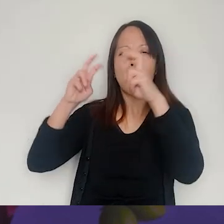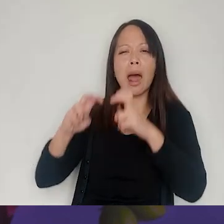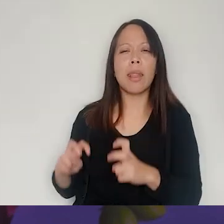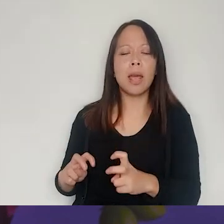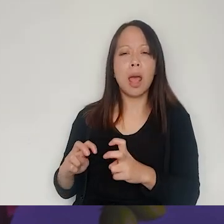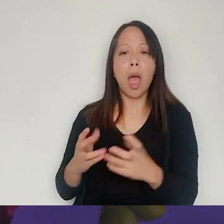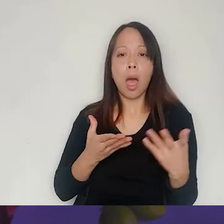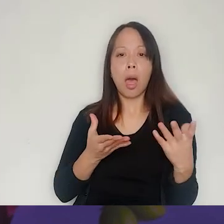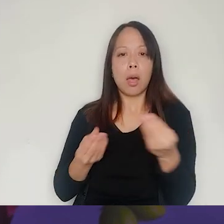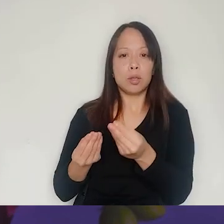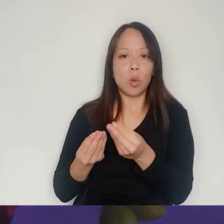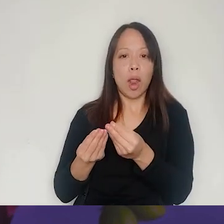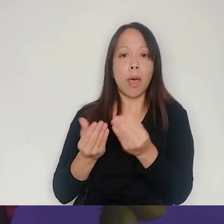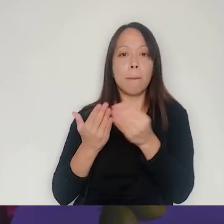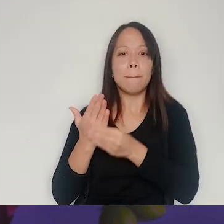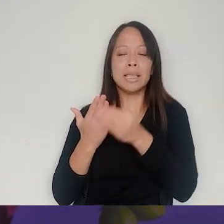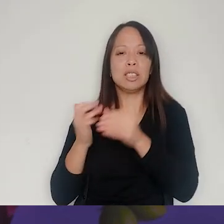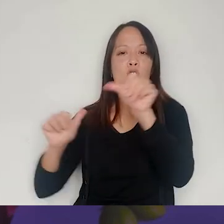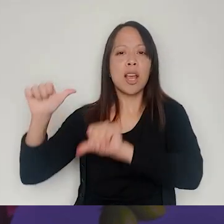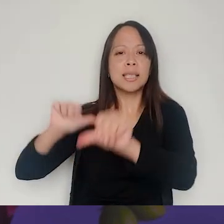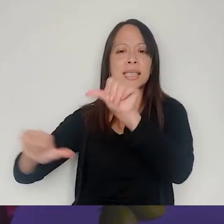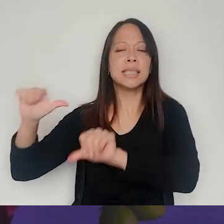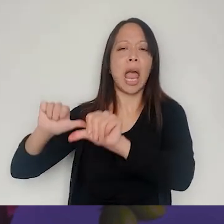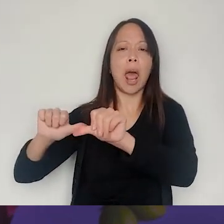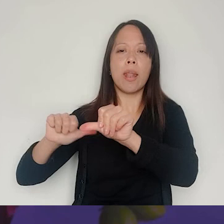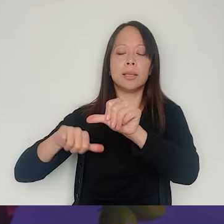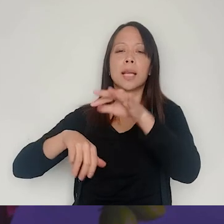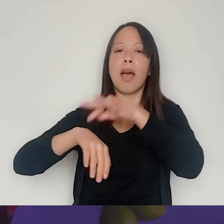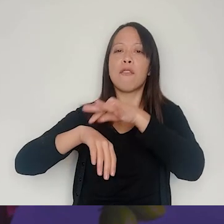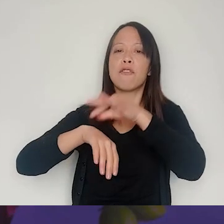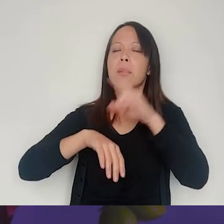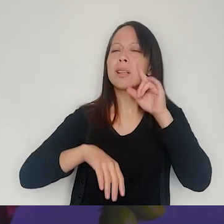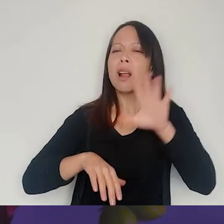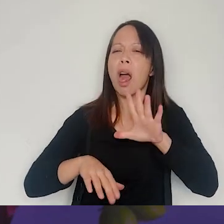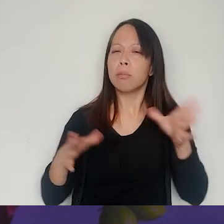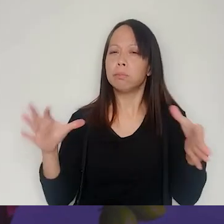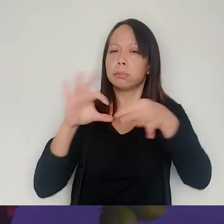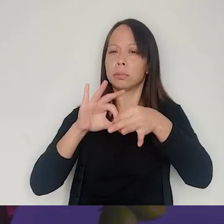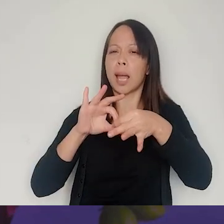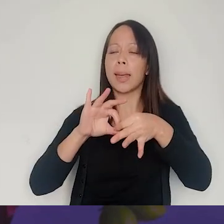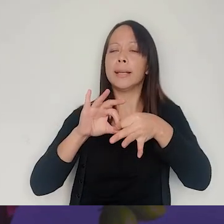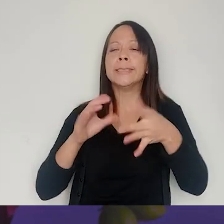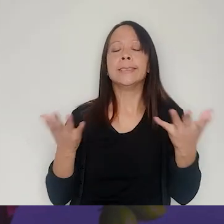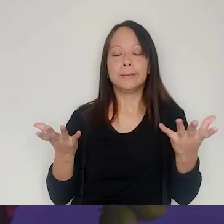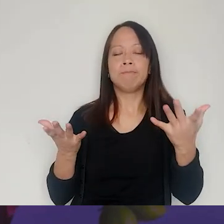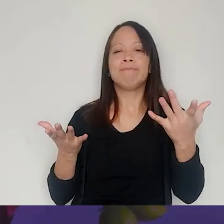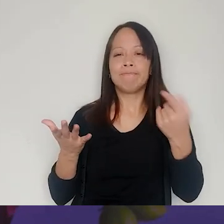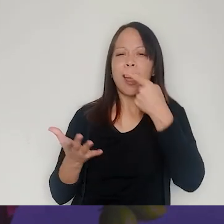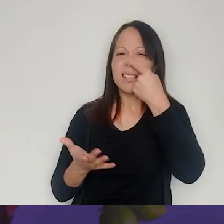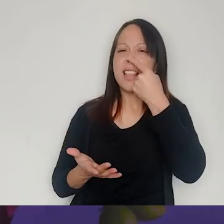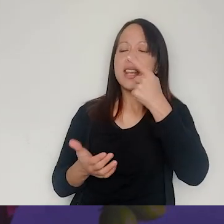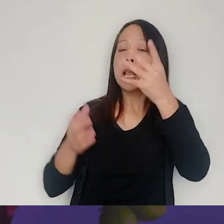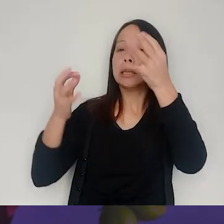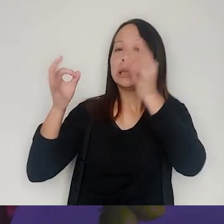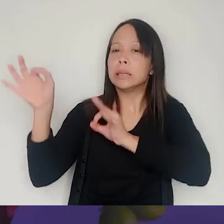con un apoyo del Ministerio de Ciencia y con el Instituto de Investigación de Enfermedades Raras, pero es interesante, ¿no?, en nuestro propio sistema